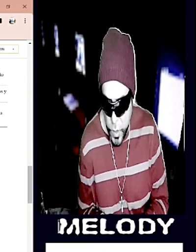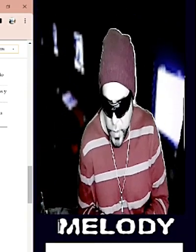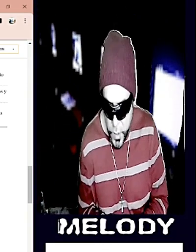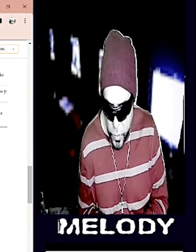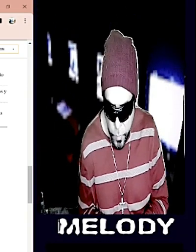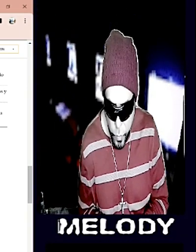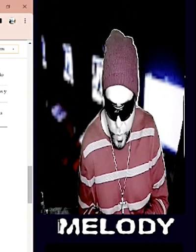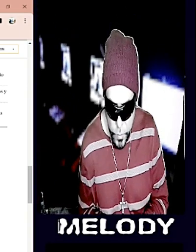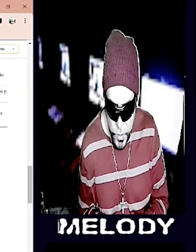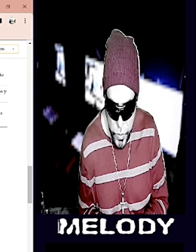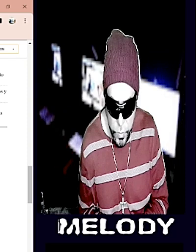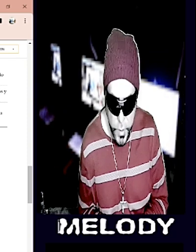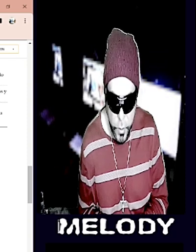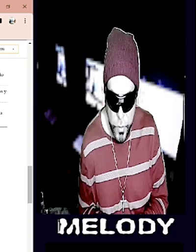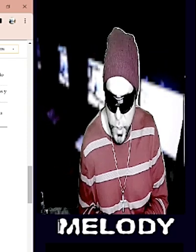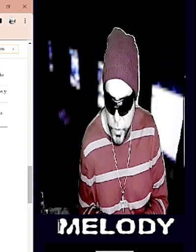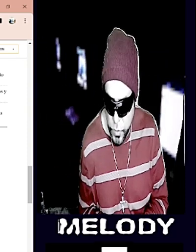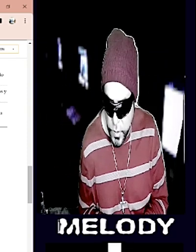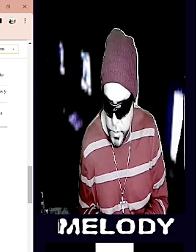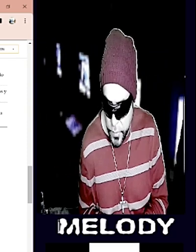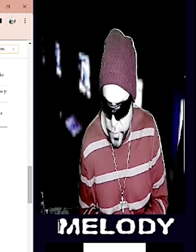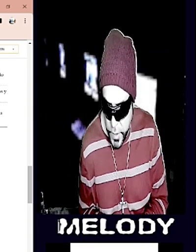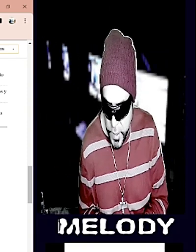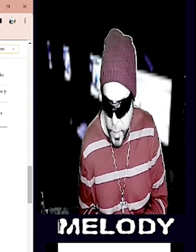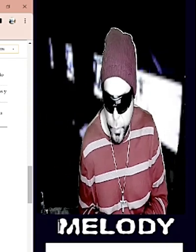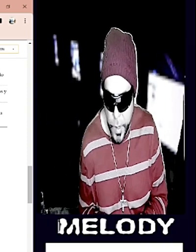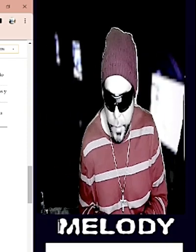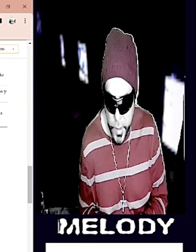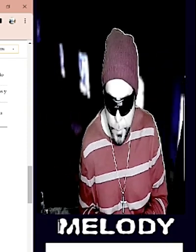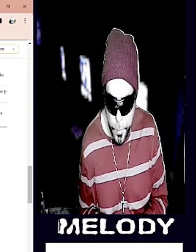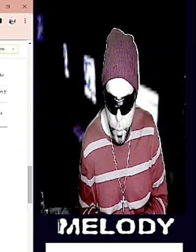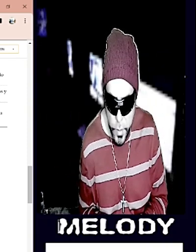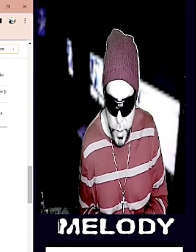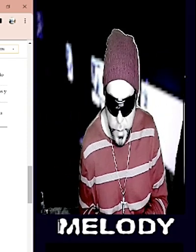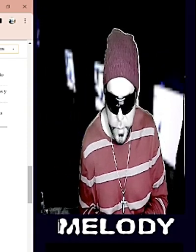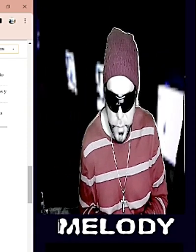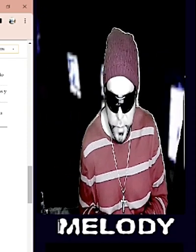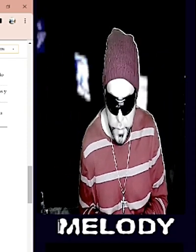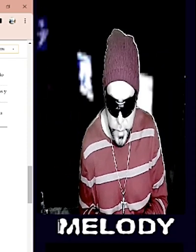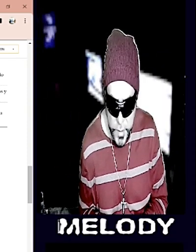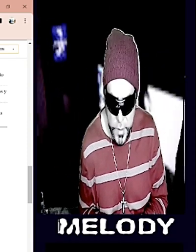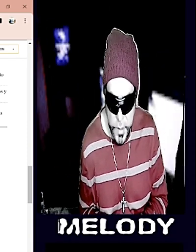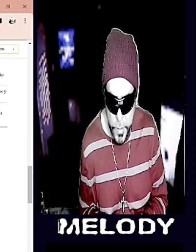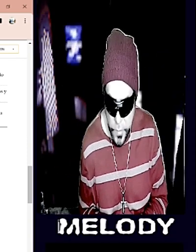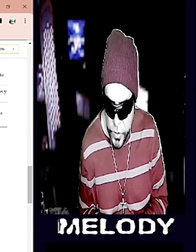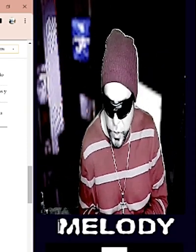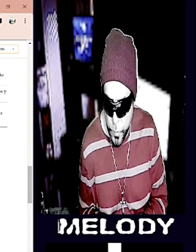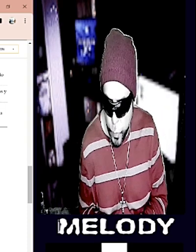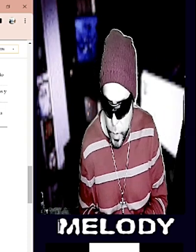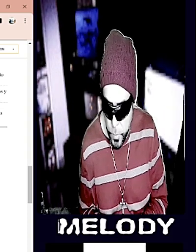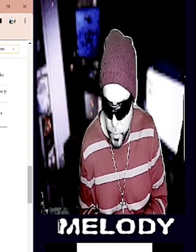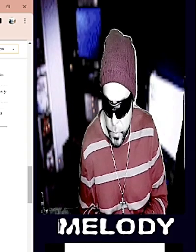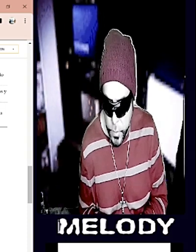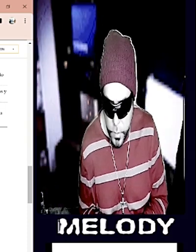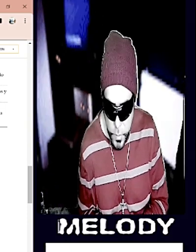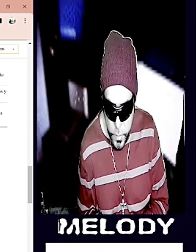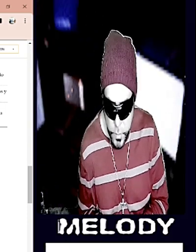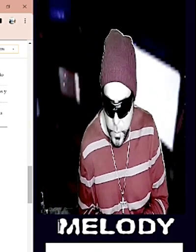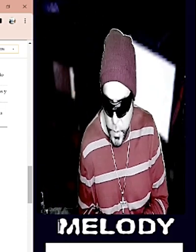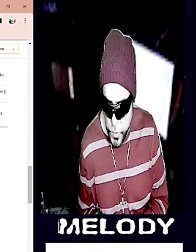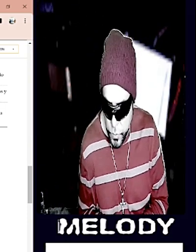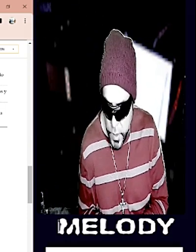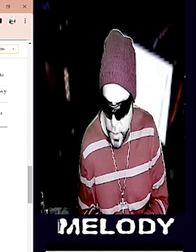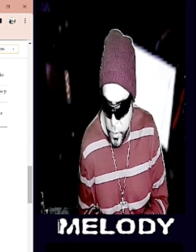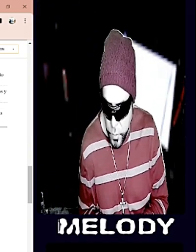que ciudadano como lo hemos dicho en otas ocasiones se fije en el programa que Proponen y si es en el beneficio del pueblo